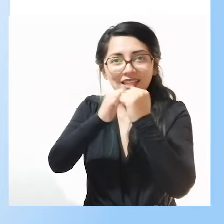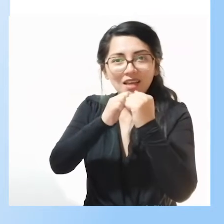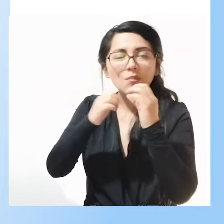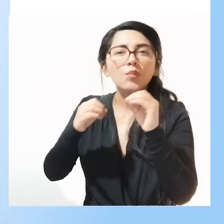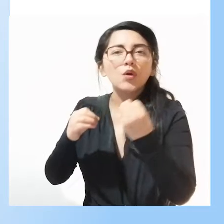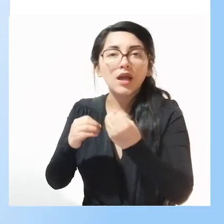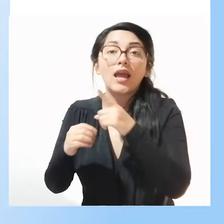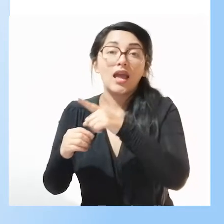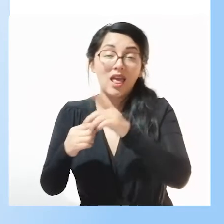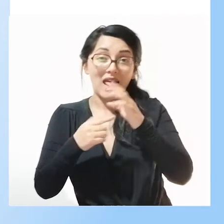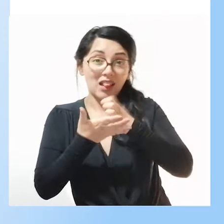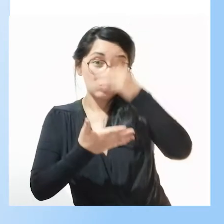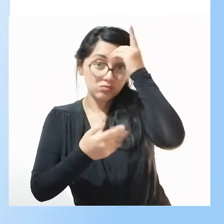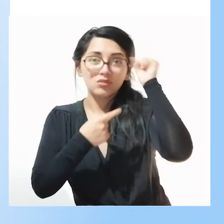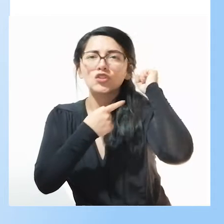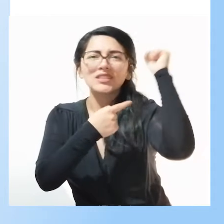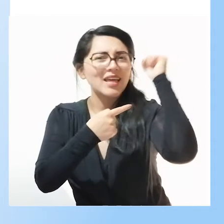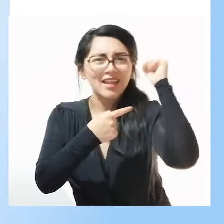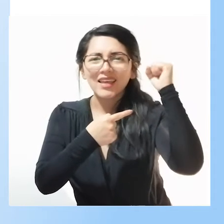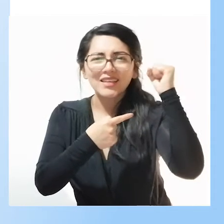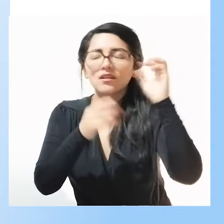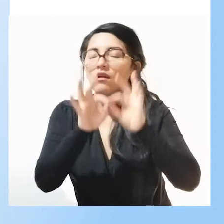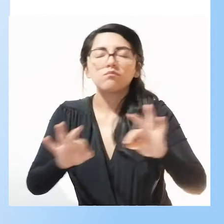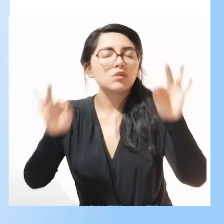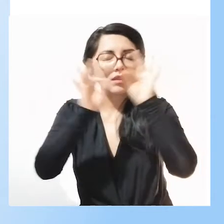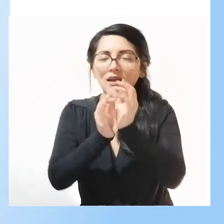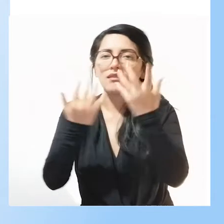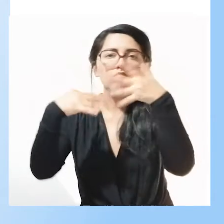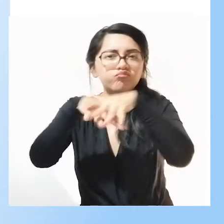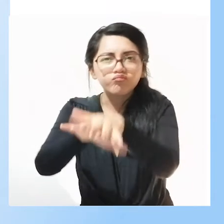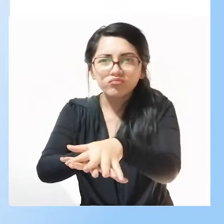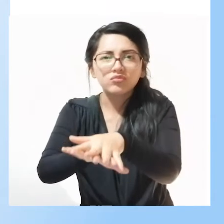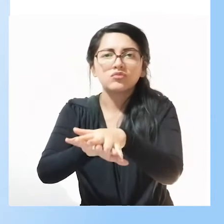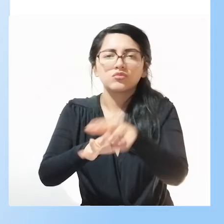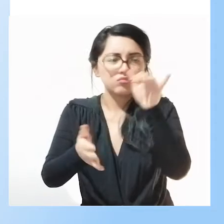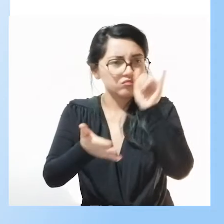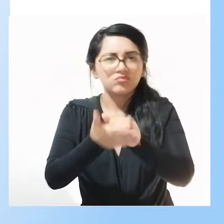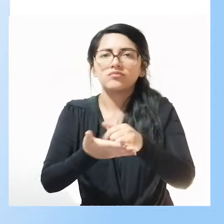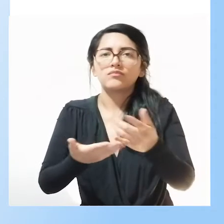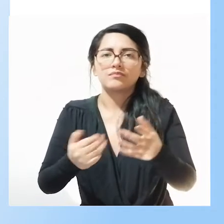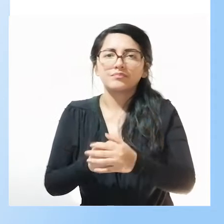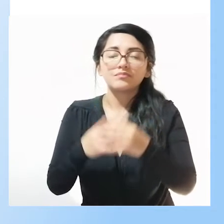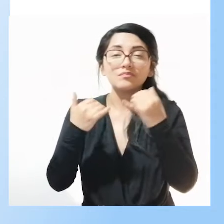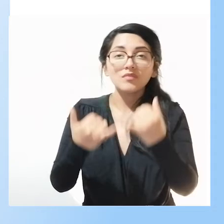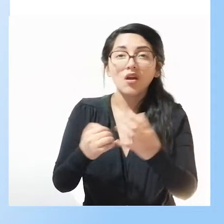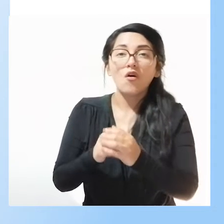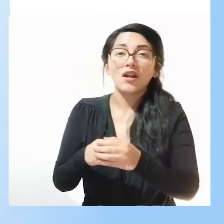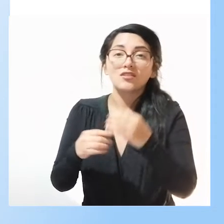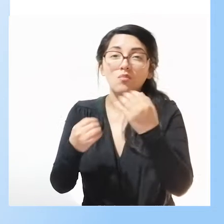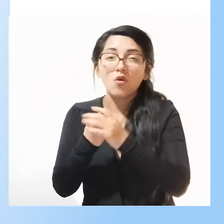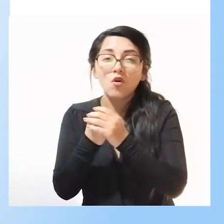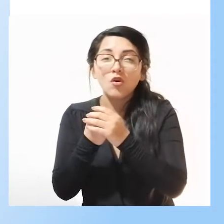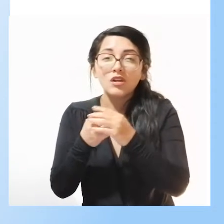educación como derecho, que es una garantía de equidad y de inclusión. El aspecto de potencialidades, porque nos da una perspectiva